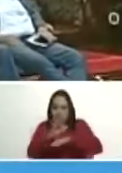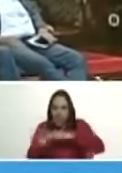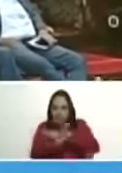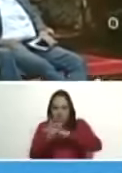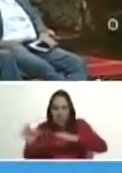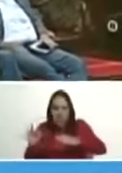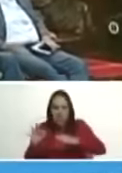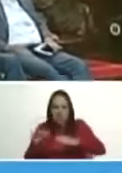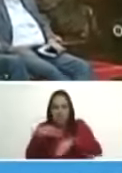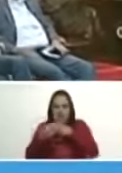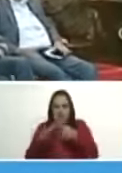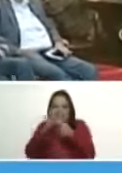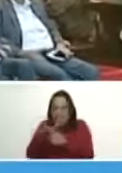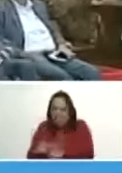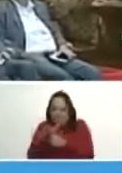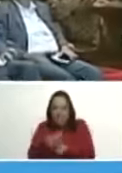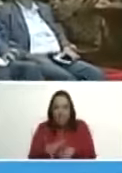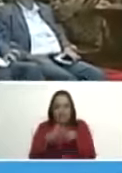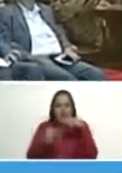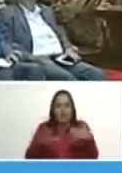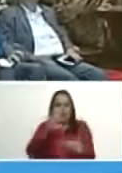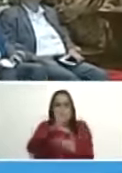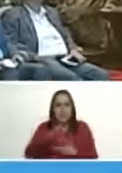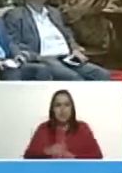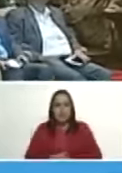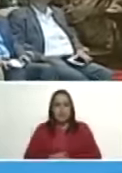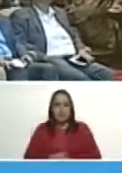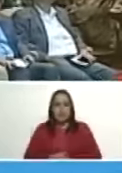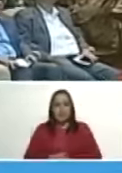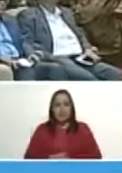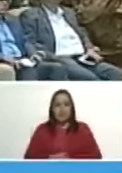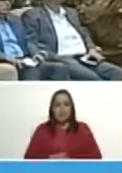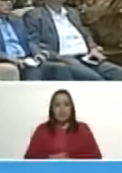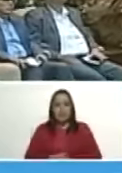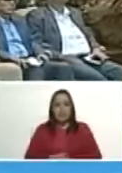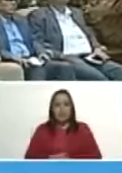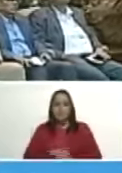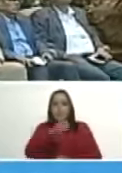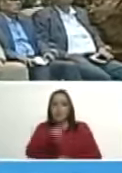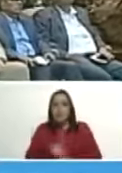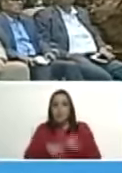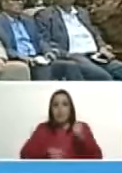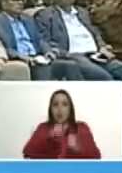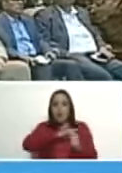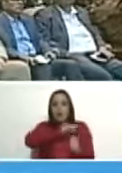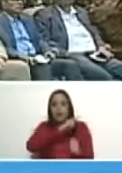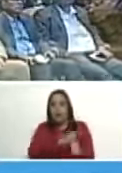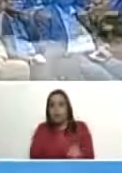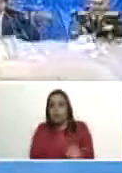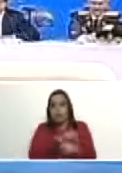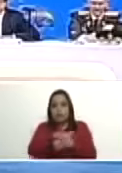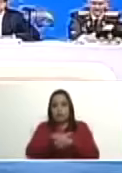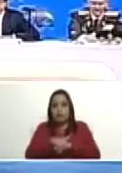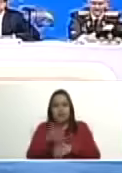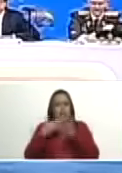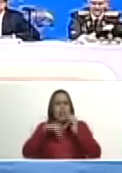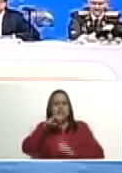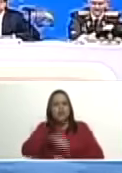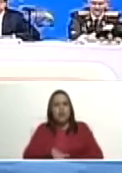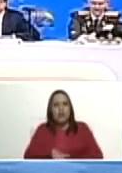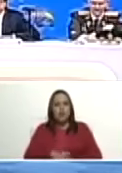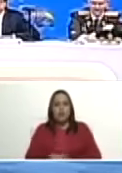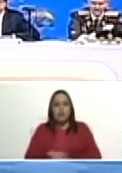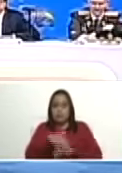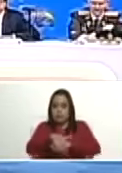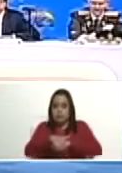su dominio sobre nuestra América y el más poderoso imperio para la época, el Imperio